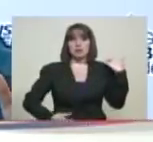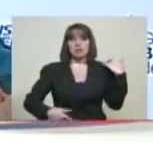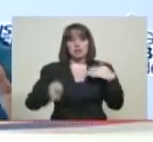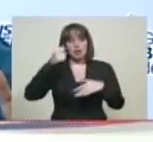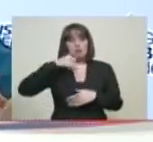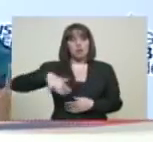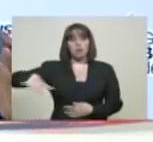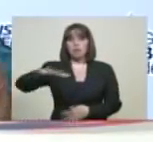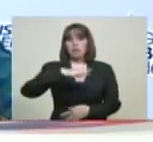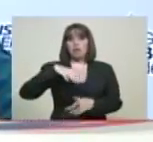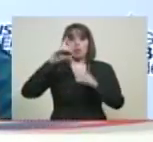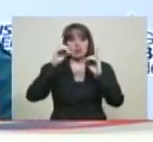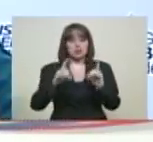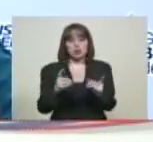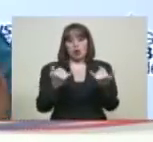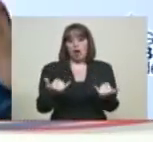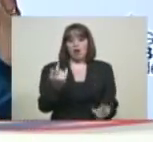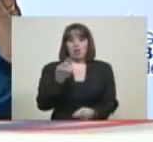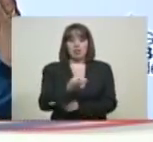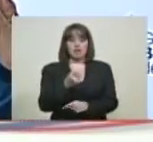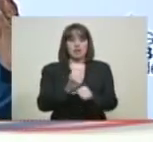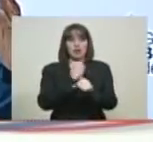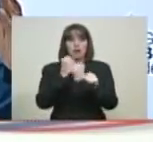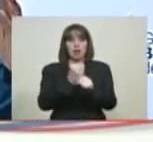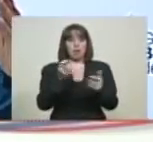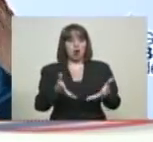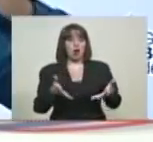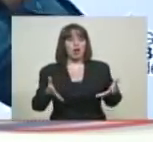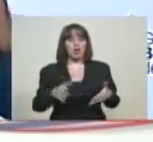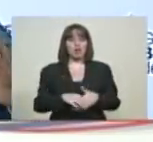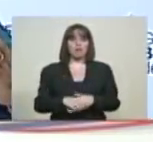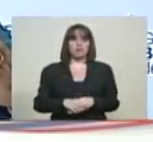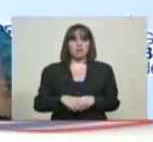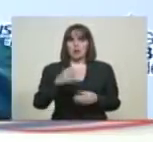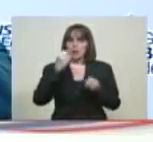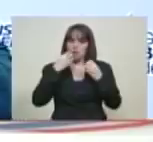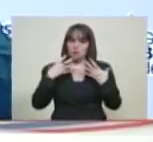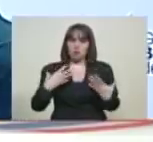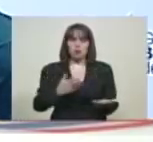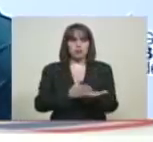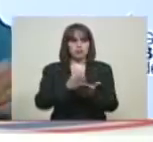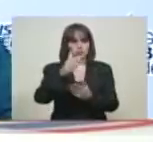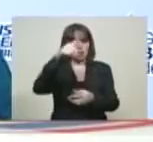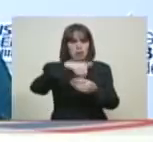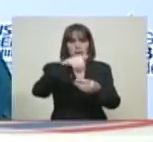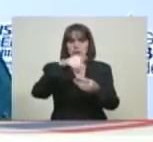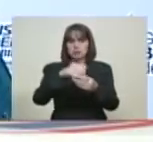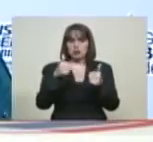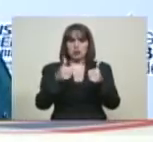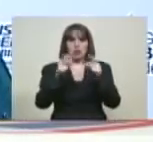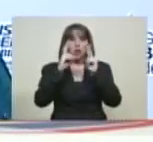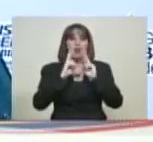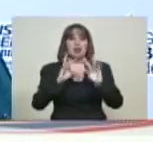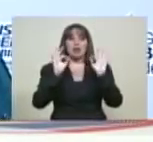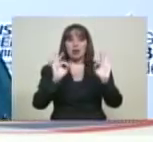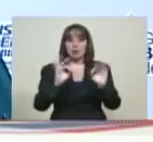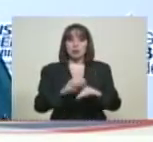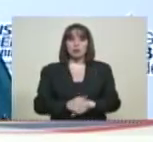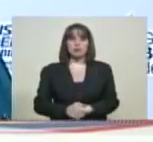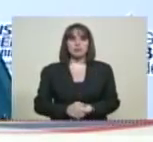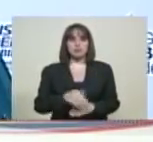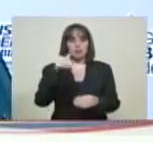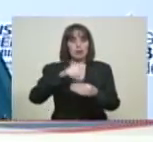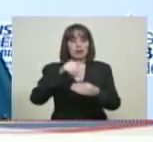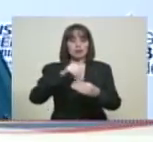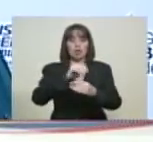ahora nos toca trabajar hemos ganado en buena lid en toda la línea un grupo de elecciones que nos dan el